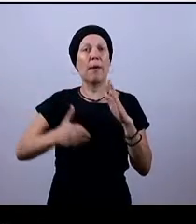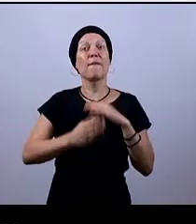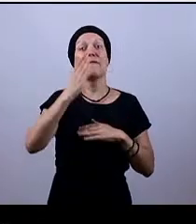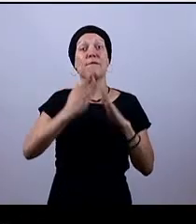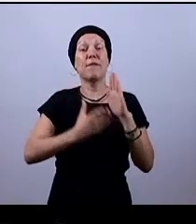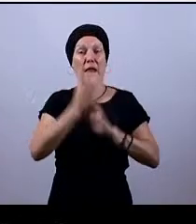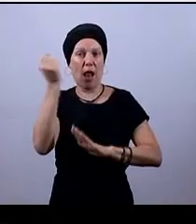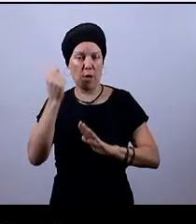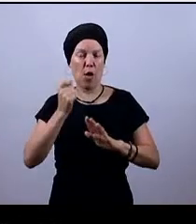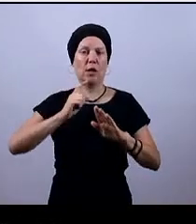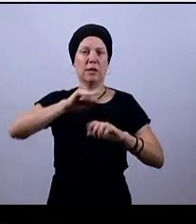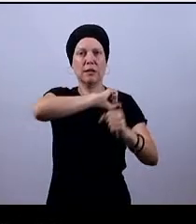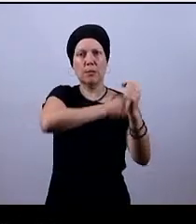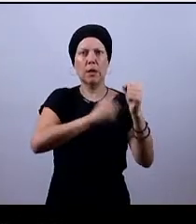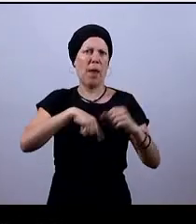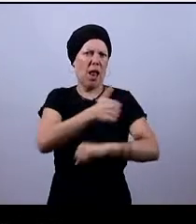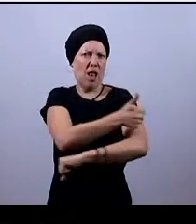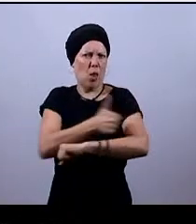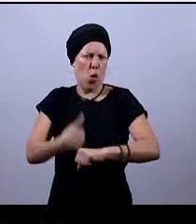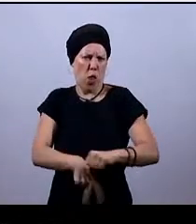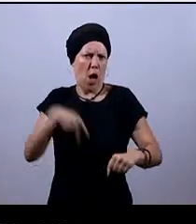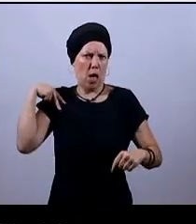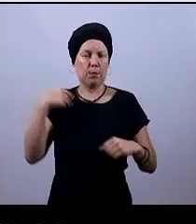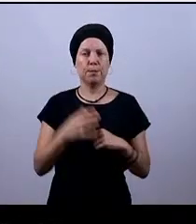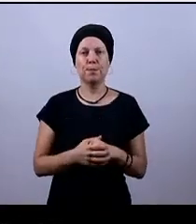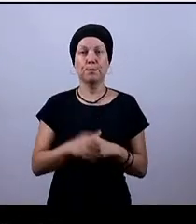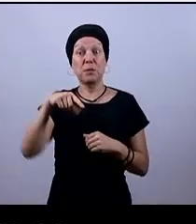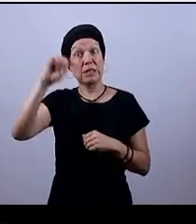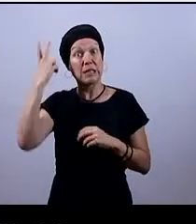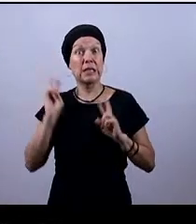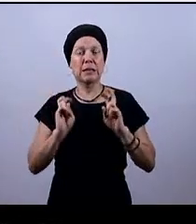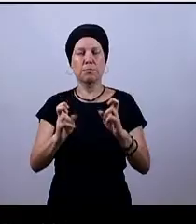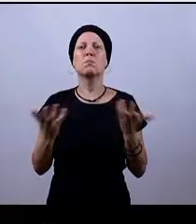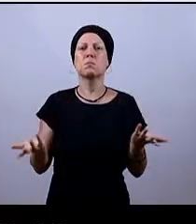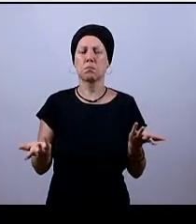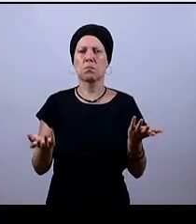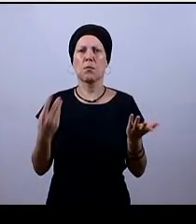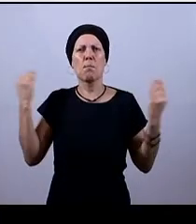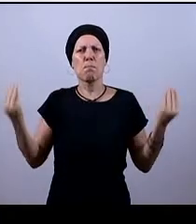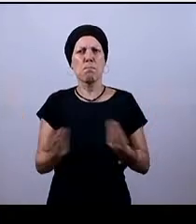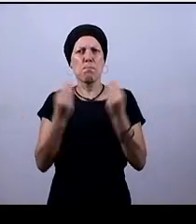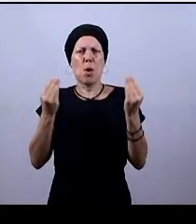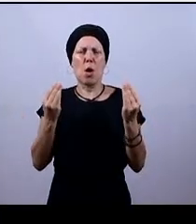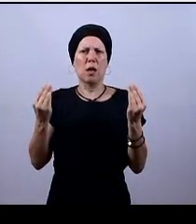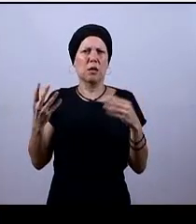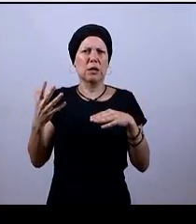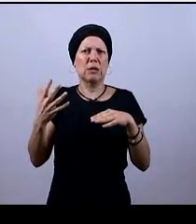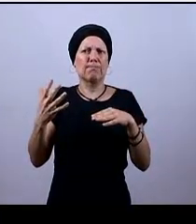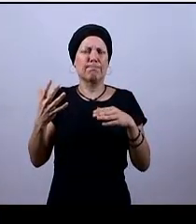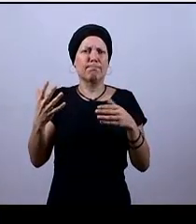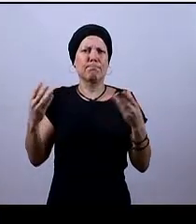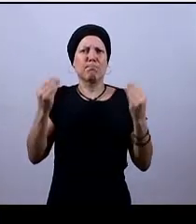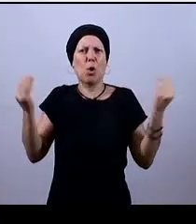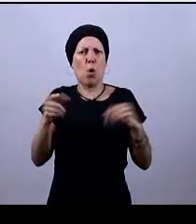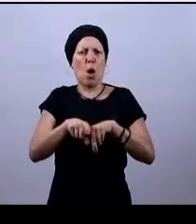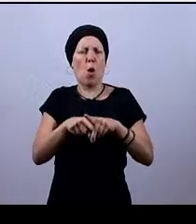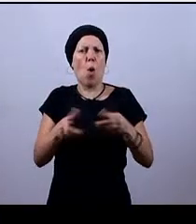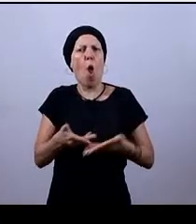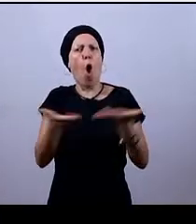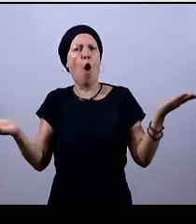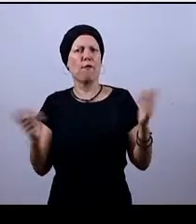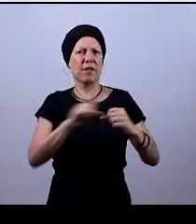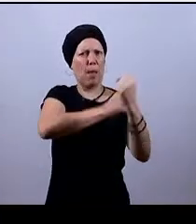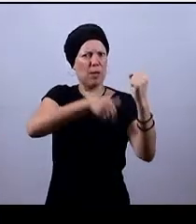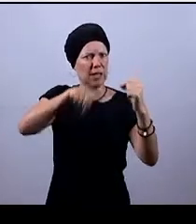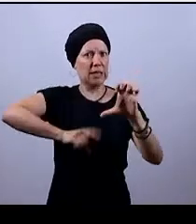deportivas como a la ciudadanía en general. Esta iniciativa va a mejorar, sin duda, de forma sustancial la oferta deportiva en